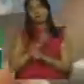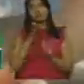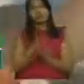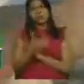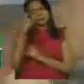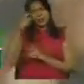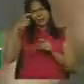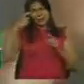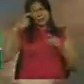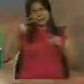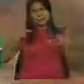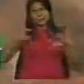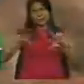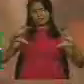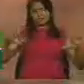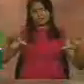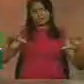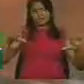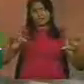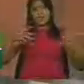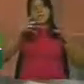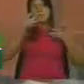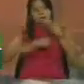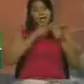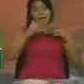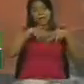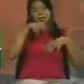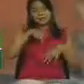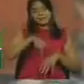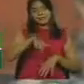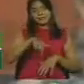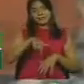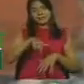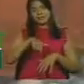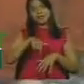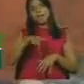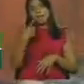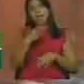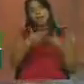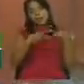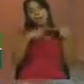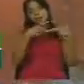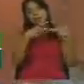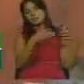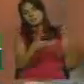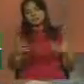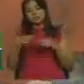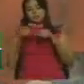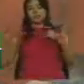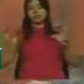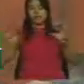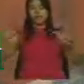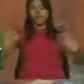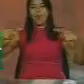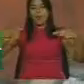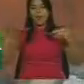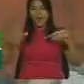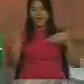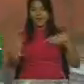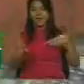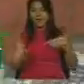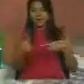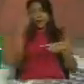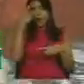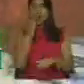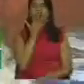aluminio, precisamente que se genera en empresas del Estado y que se procesa para poder tener el papel aluminio, por poner un ejemplo. O si agarramos, por ejemplo, lo que son